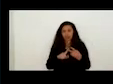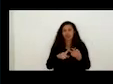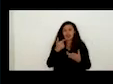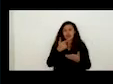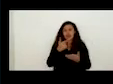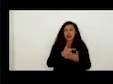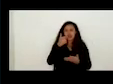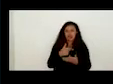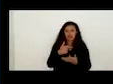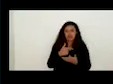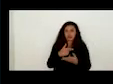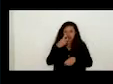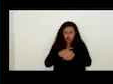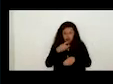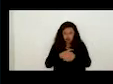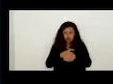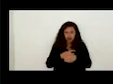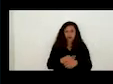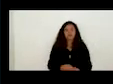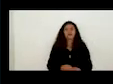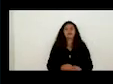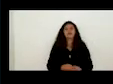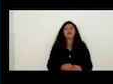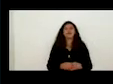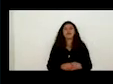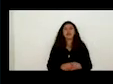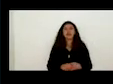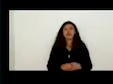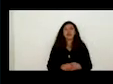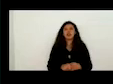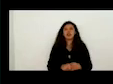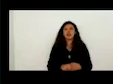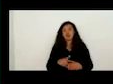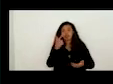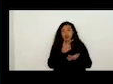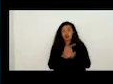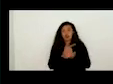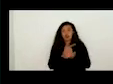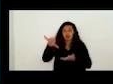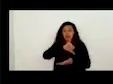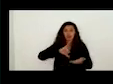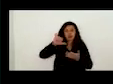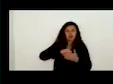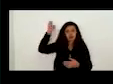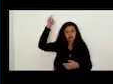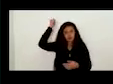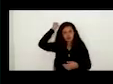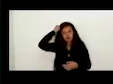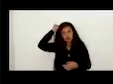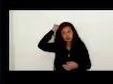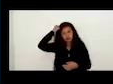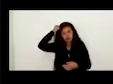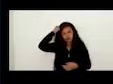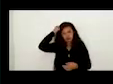grasa sólida de origen vegetal, la grasa o aceite de coco, que a pesar de que viene de un